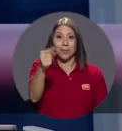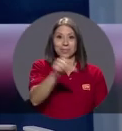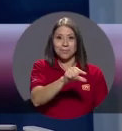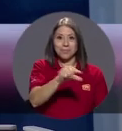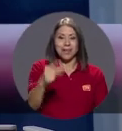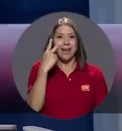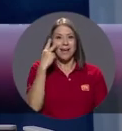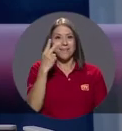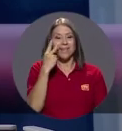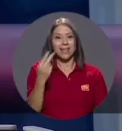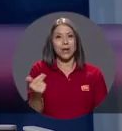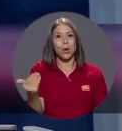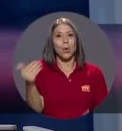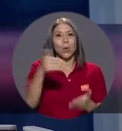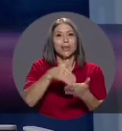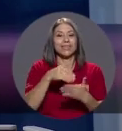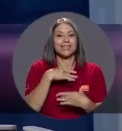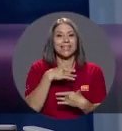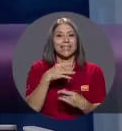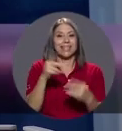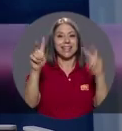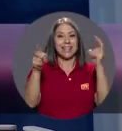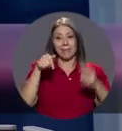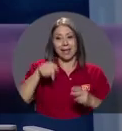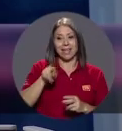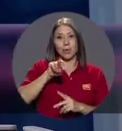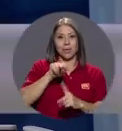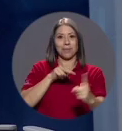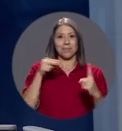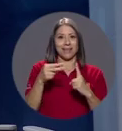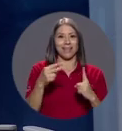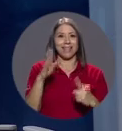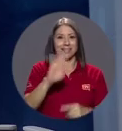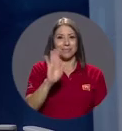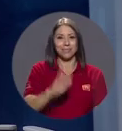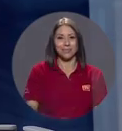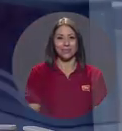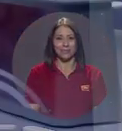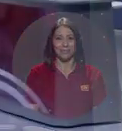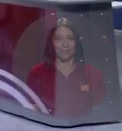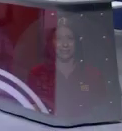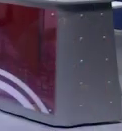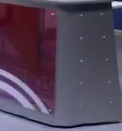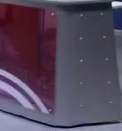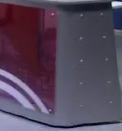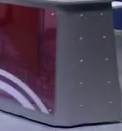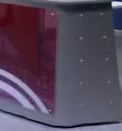invitamos la próxima semana a ver otro interesante tema aquí en Una Mirada. Hasta pronto.